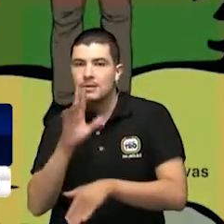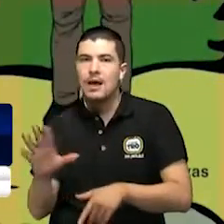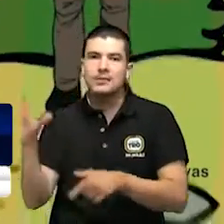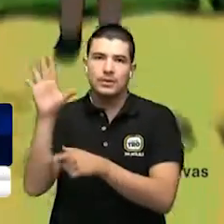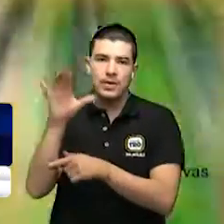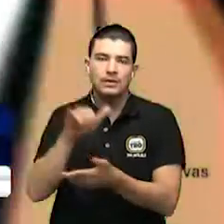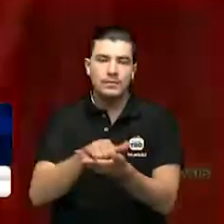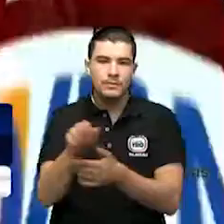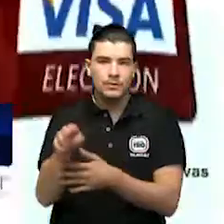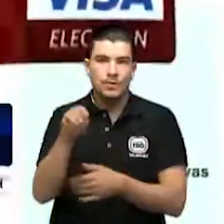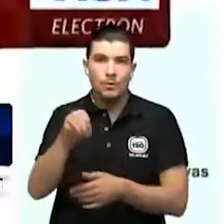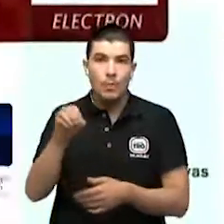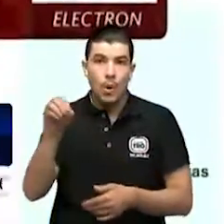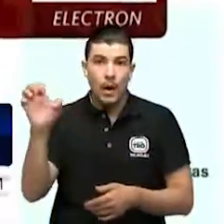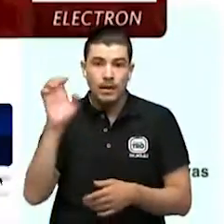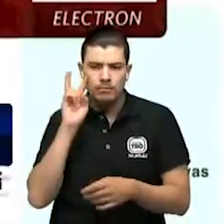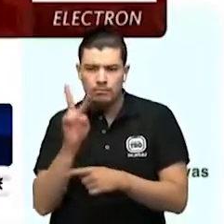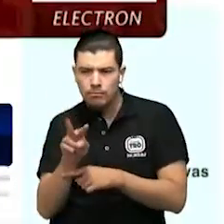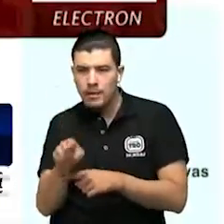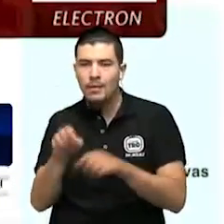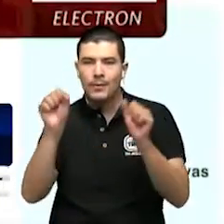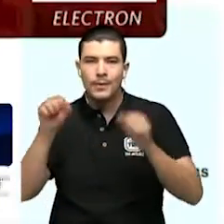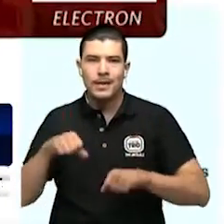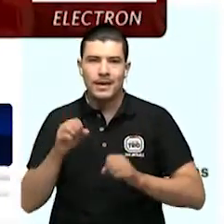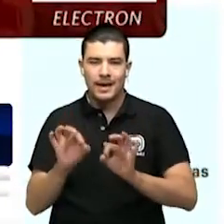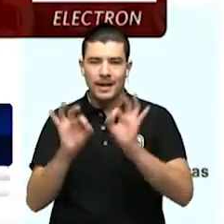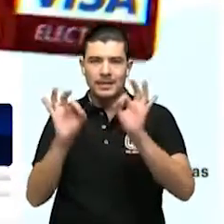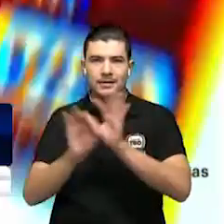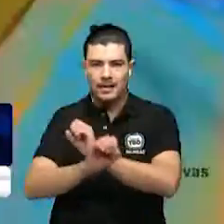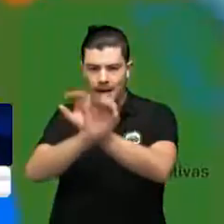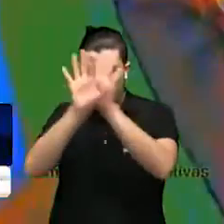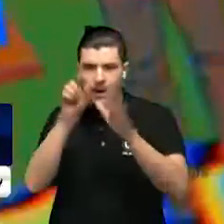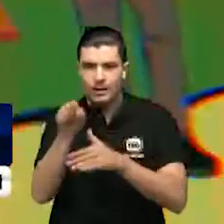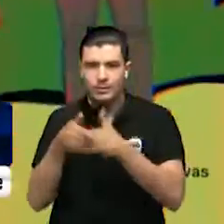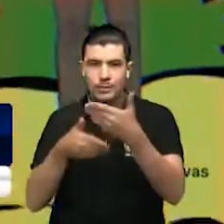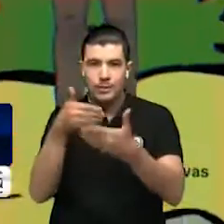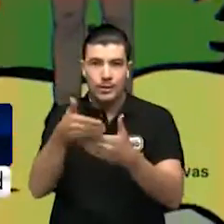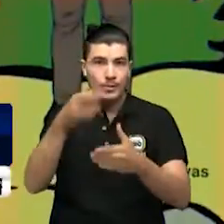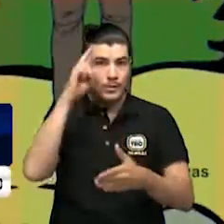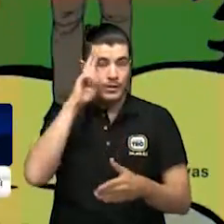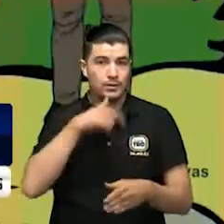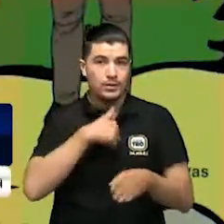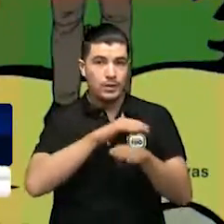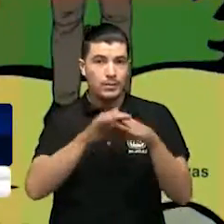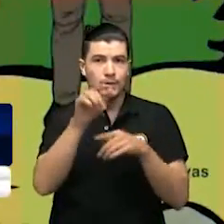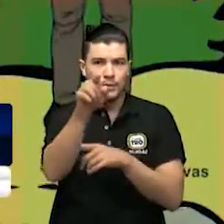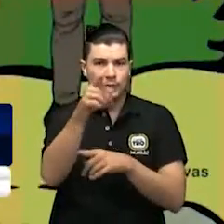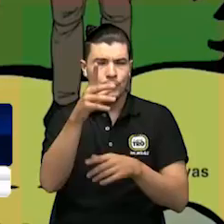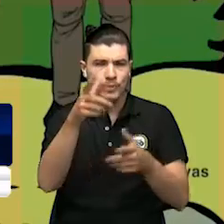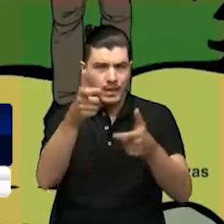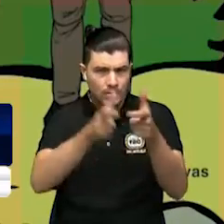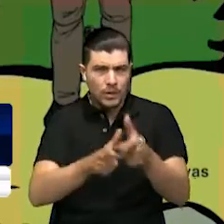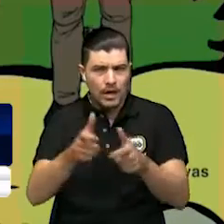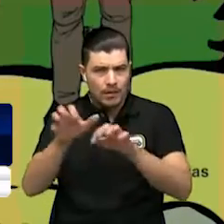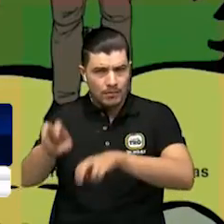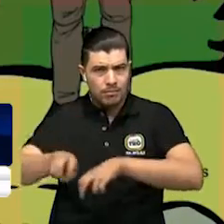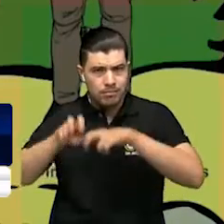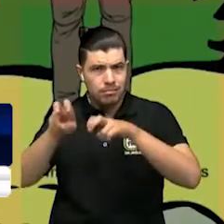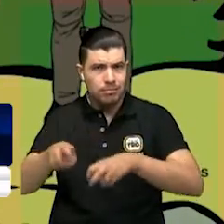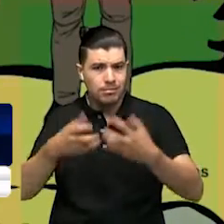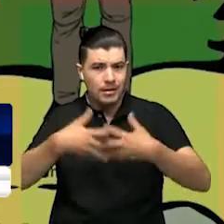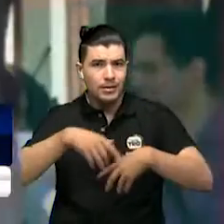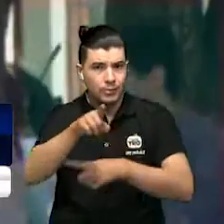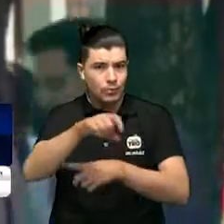electoral moe garantizando la transparencia del proceso por ello la invitación es a ejercer como caficultor su derecho